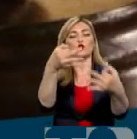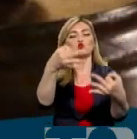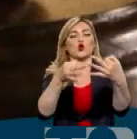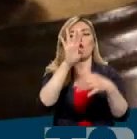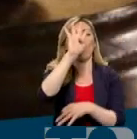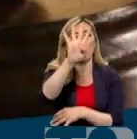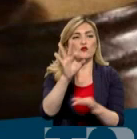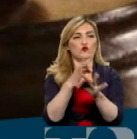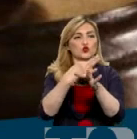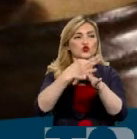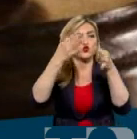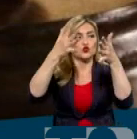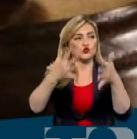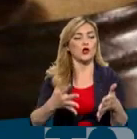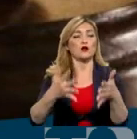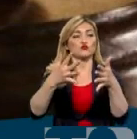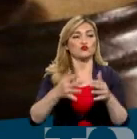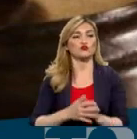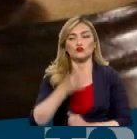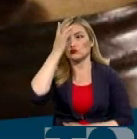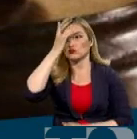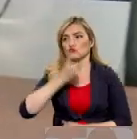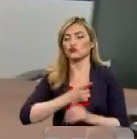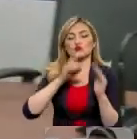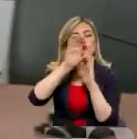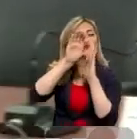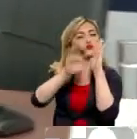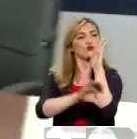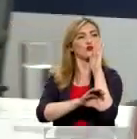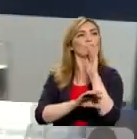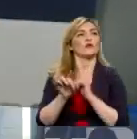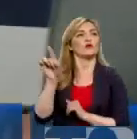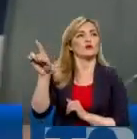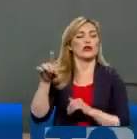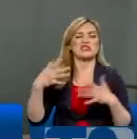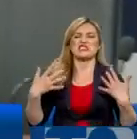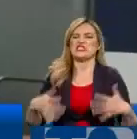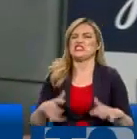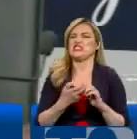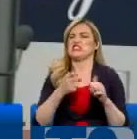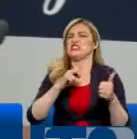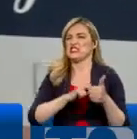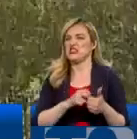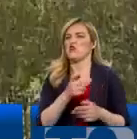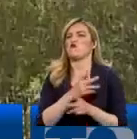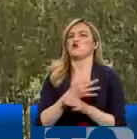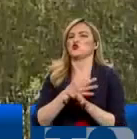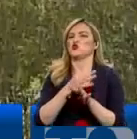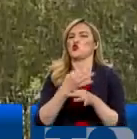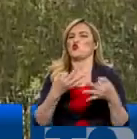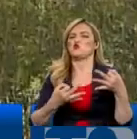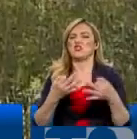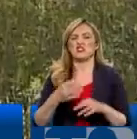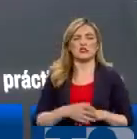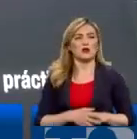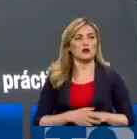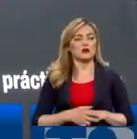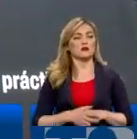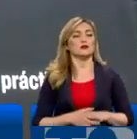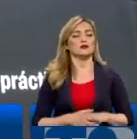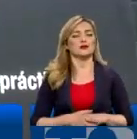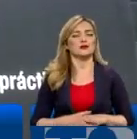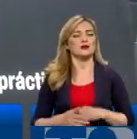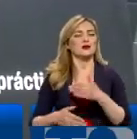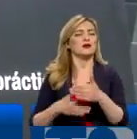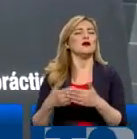y 4 funcionarios se amparan en un fallo constitucional que pone en aprietos a la función judicial. El efecto retroactivo cobija a